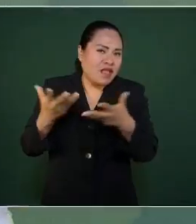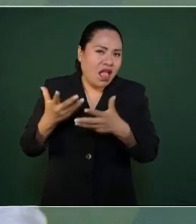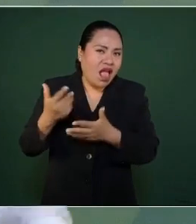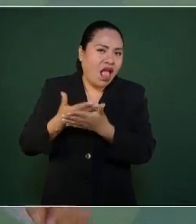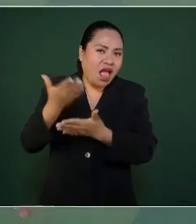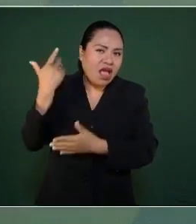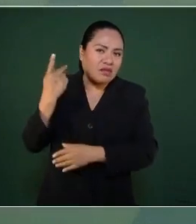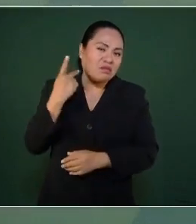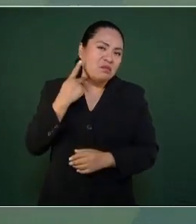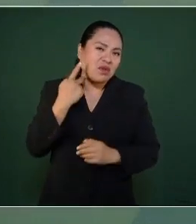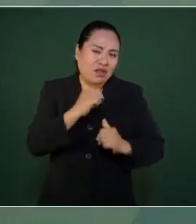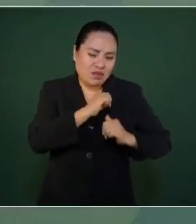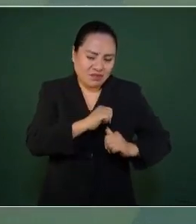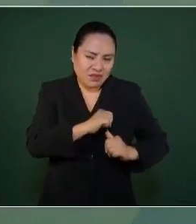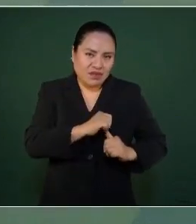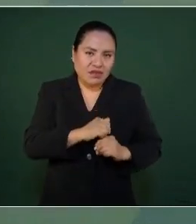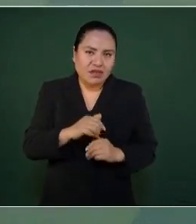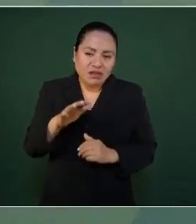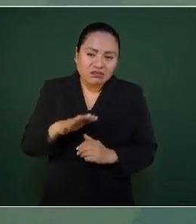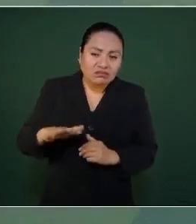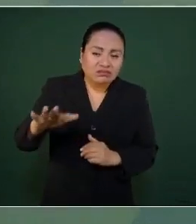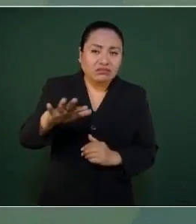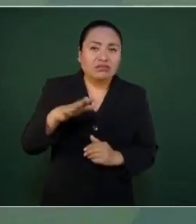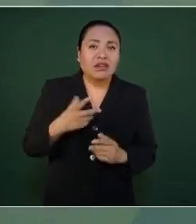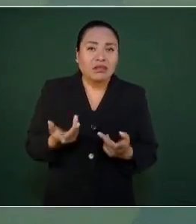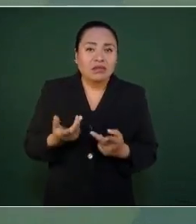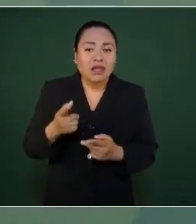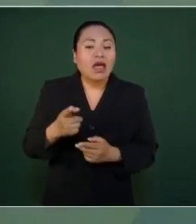no solo en el nivel de licenciatura